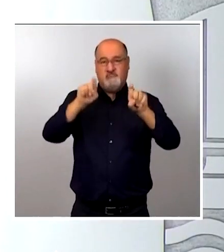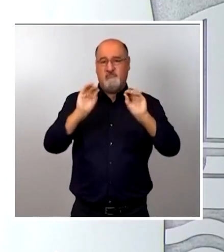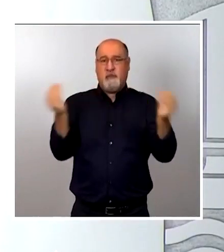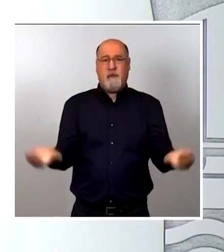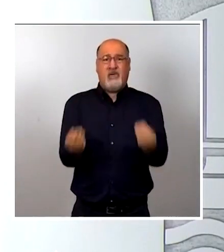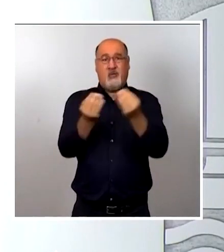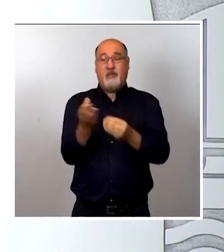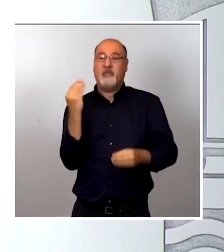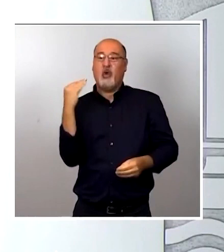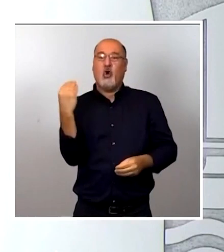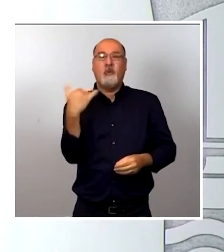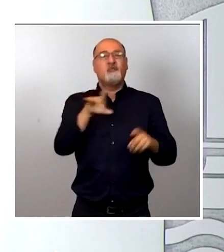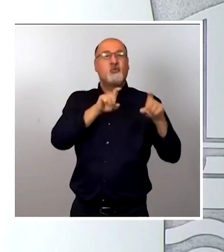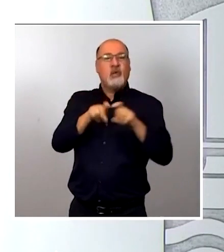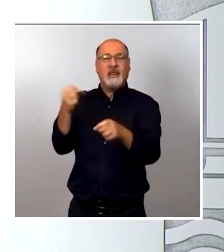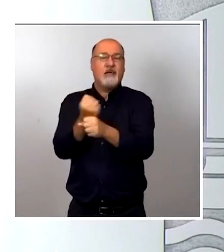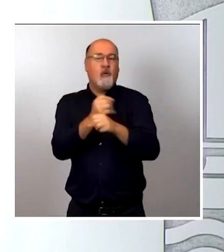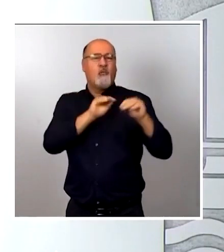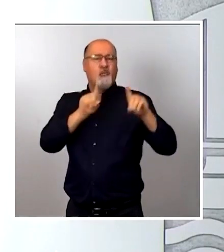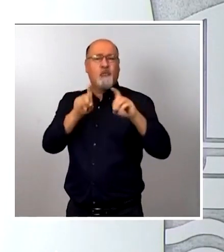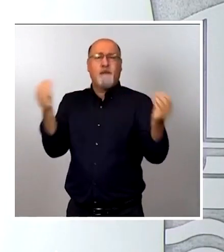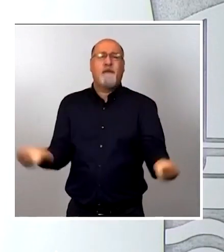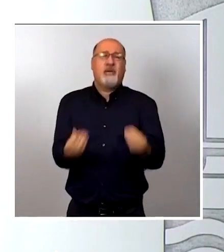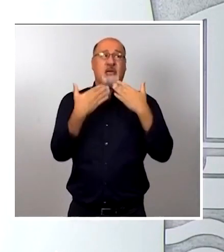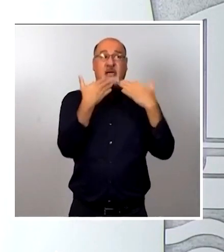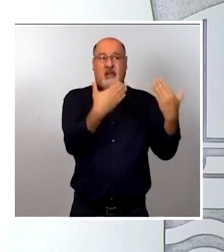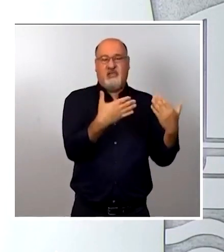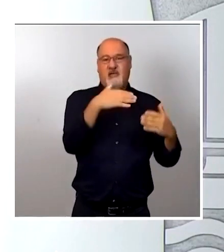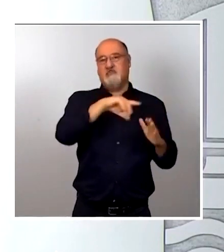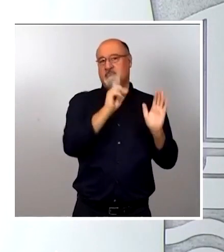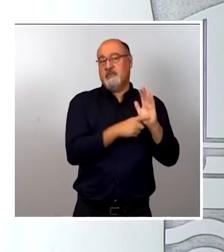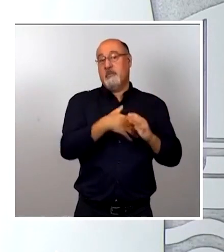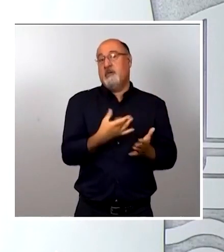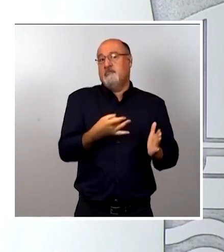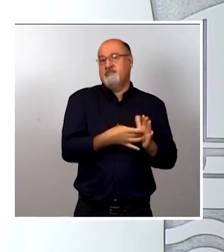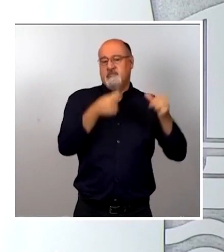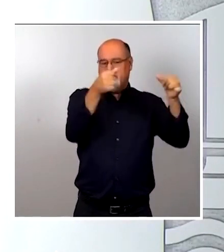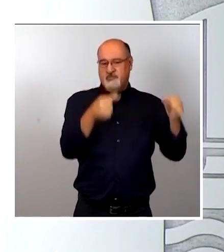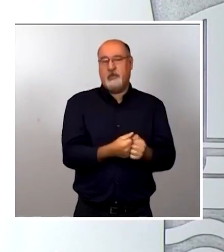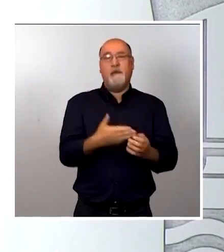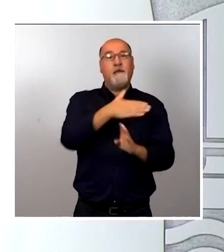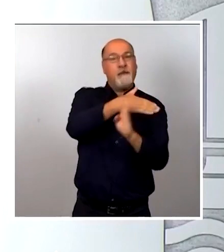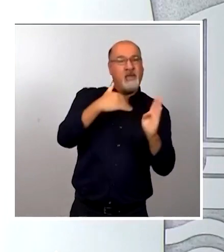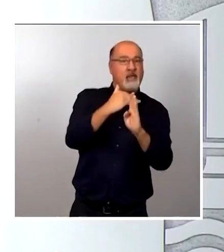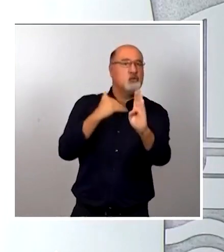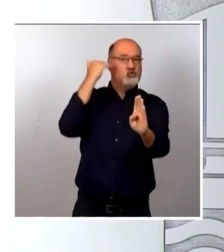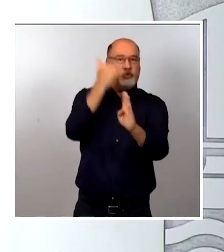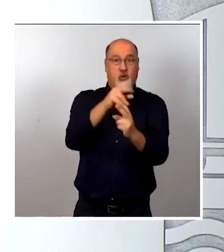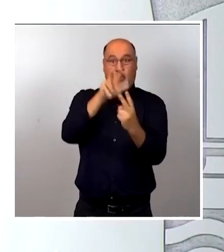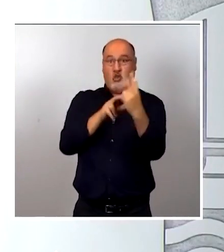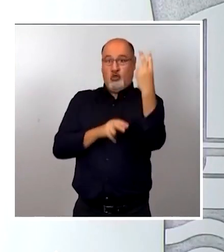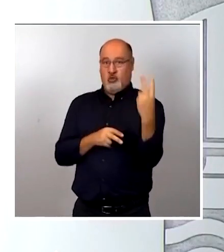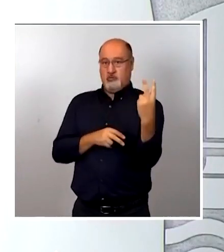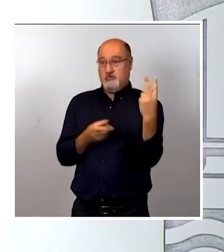nuestros trabajadores, fundamentalmente con esa cualificación intermedia y superior que, por otro lado, es la que nos van a demandar